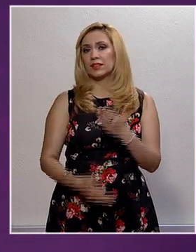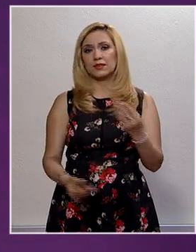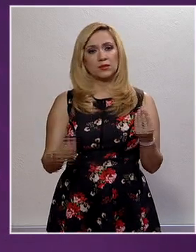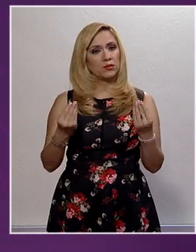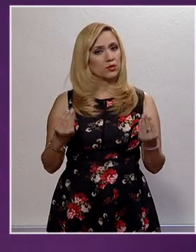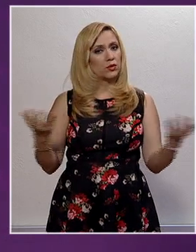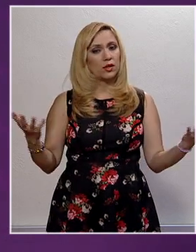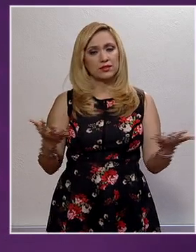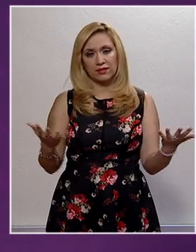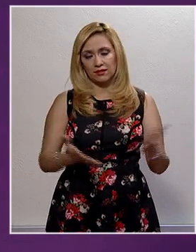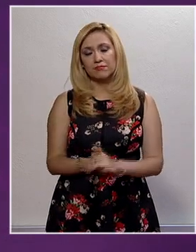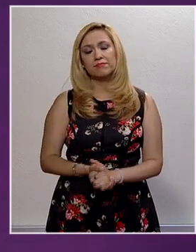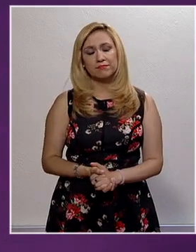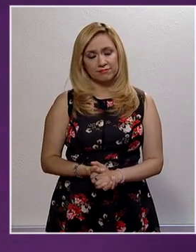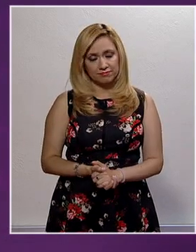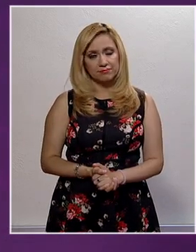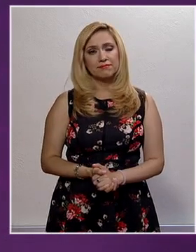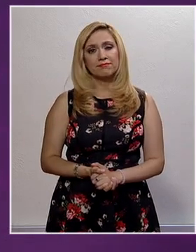por hacer y